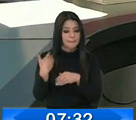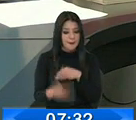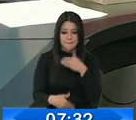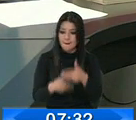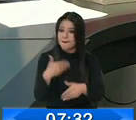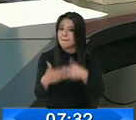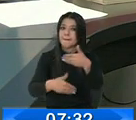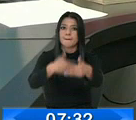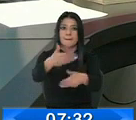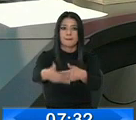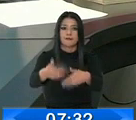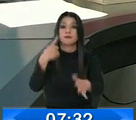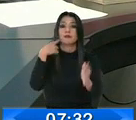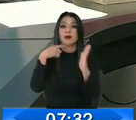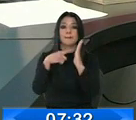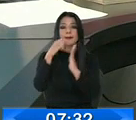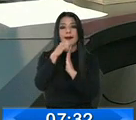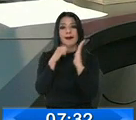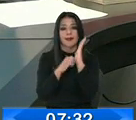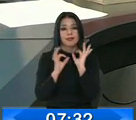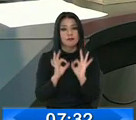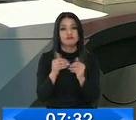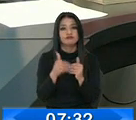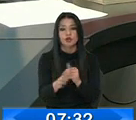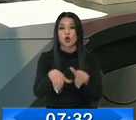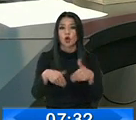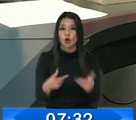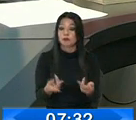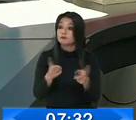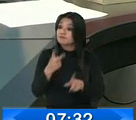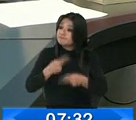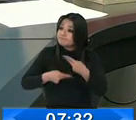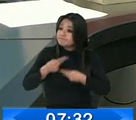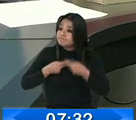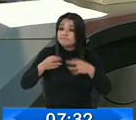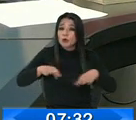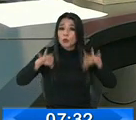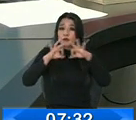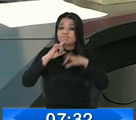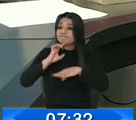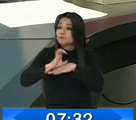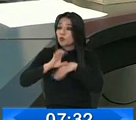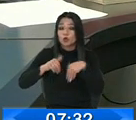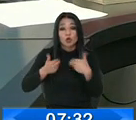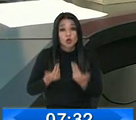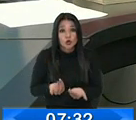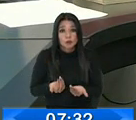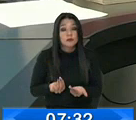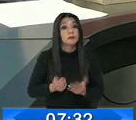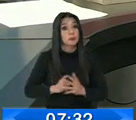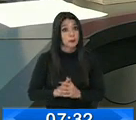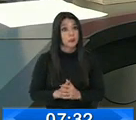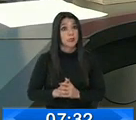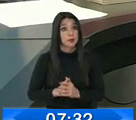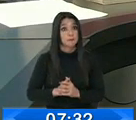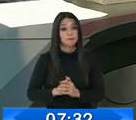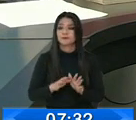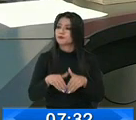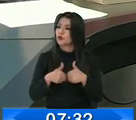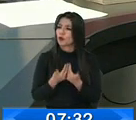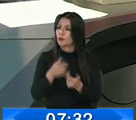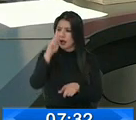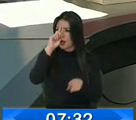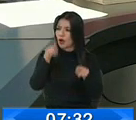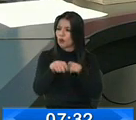como establecer las agendas. Y en el caso comercial tan necesario para el Ecuador, ¿cómo hubiésemos estado con un